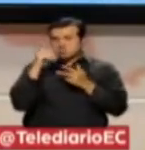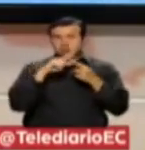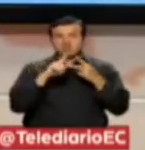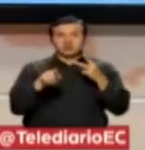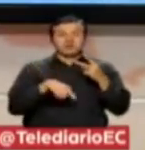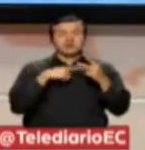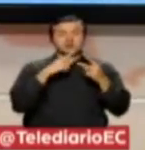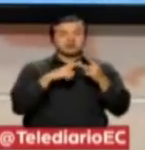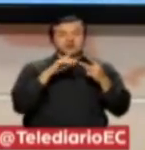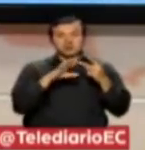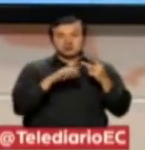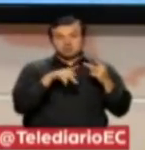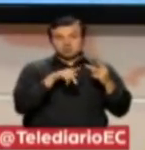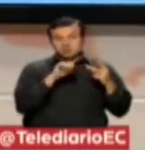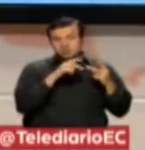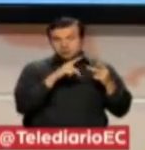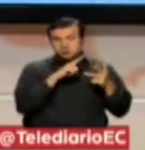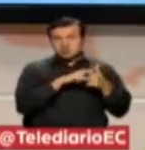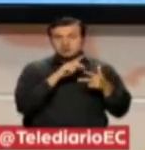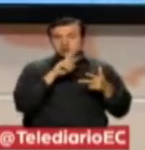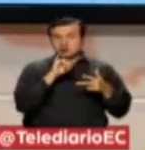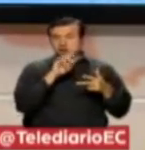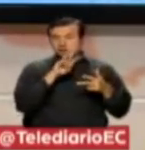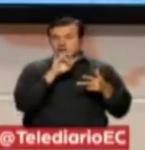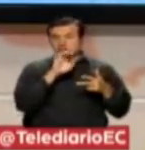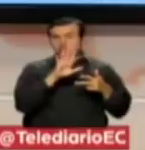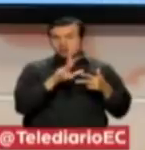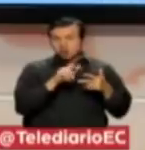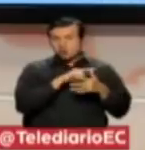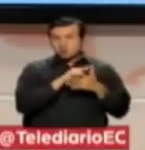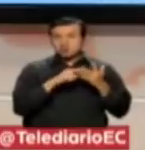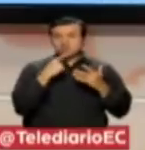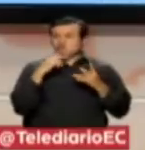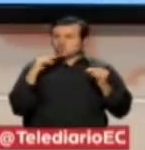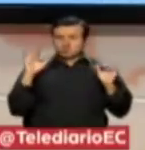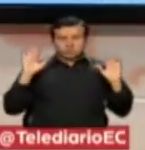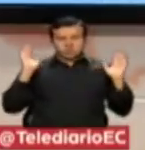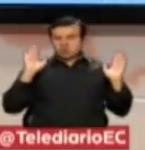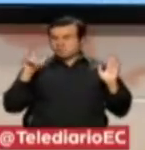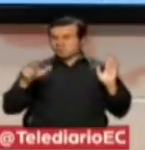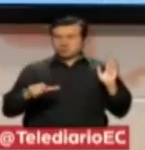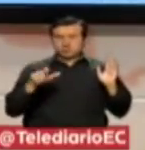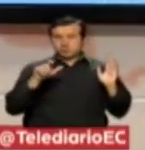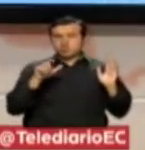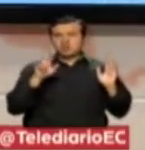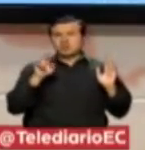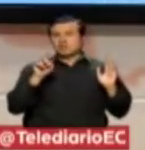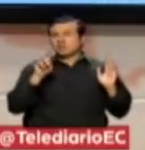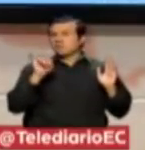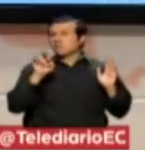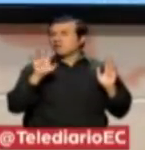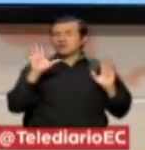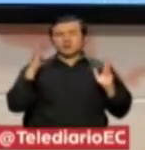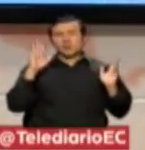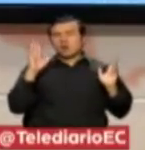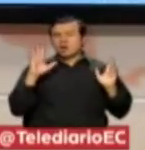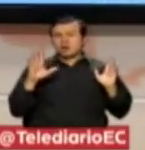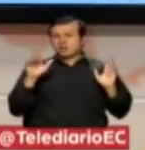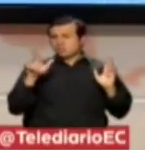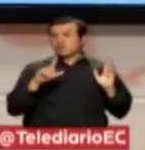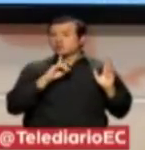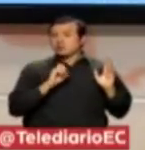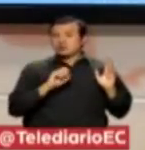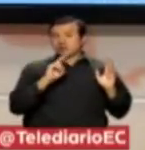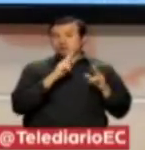hacían homenaje. Acusaban a Ricardo de Rivera de corrupción y negaban que había, no había hecho nada el señor Ricardo Rivera. Pues el señor Ricardo Rivera, que es tío